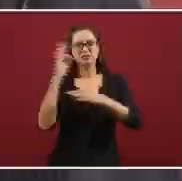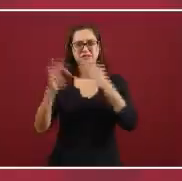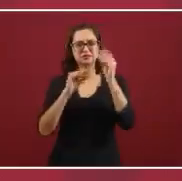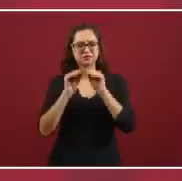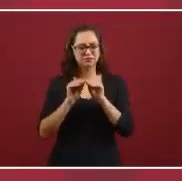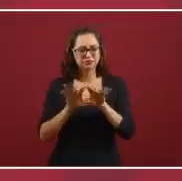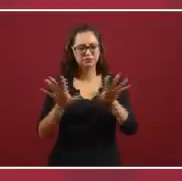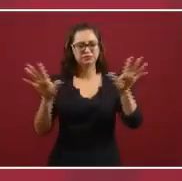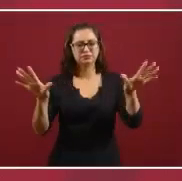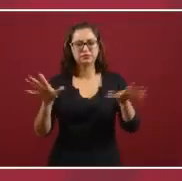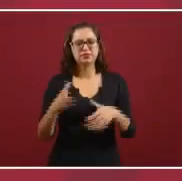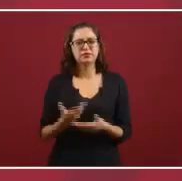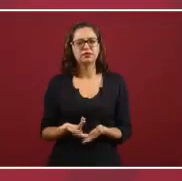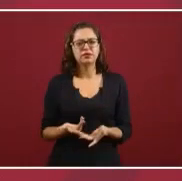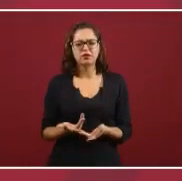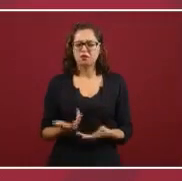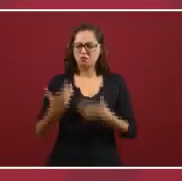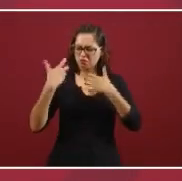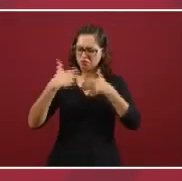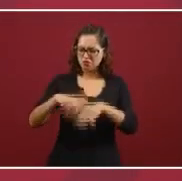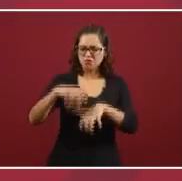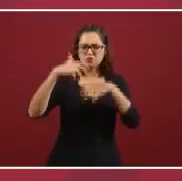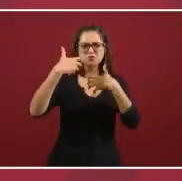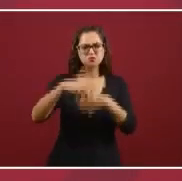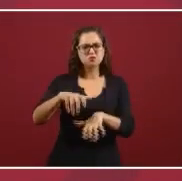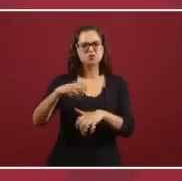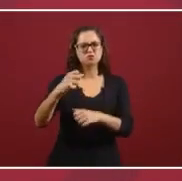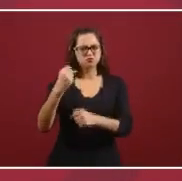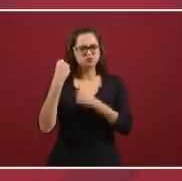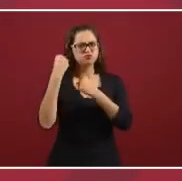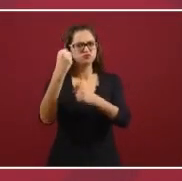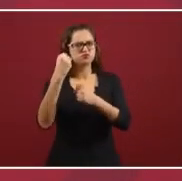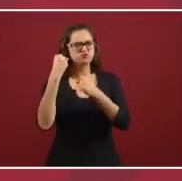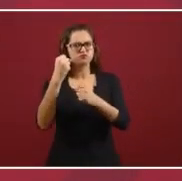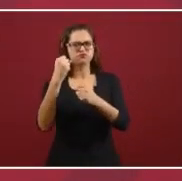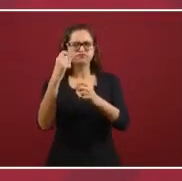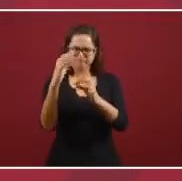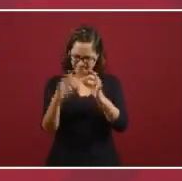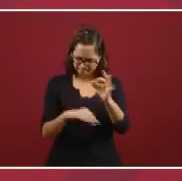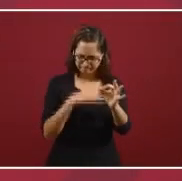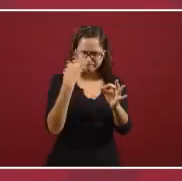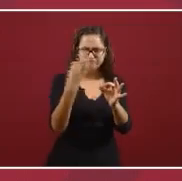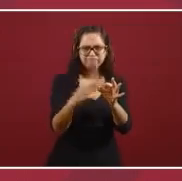cómo protestar con eficacia,